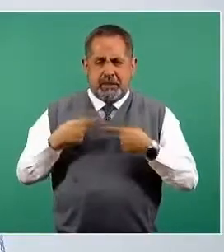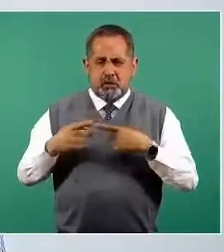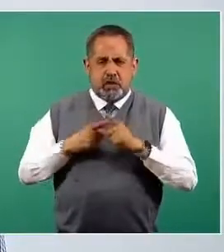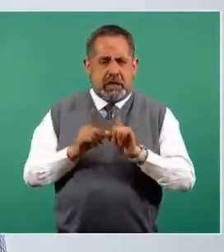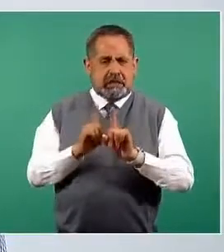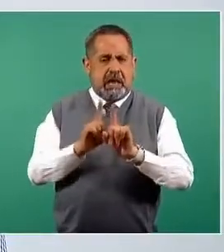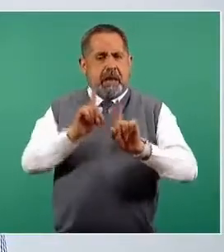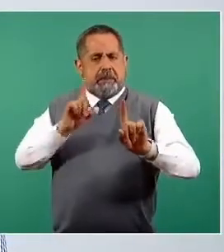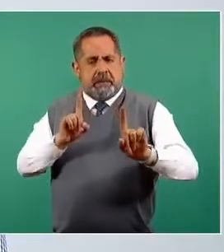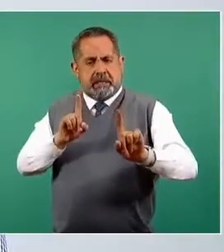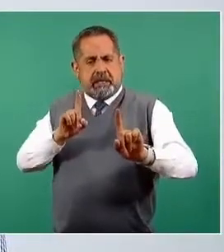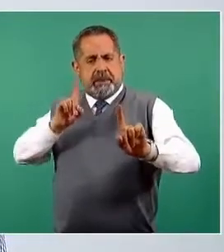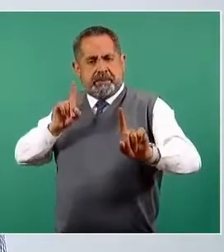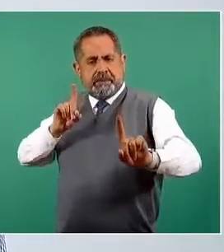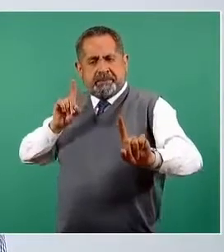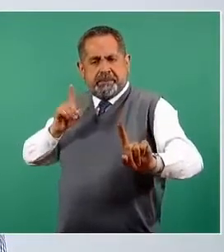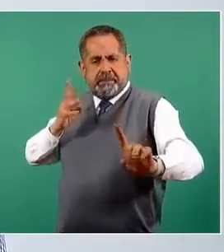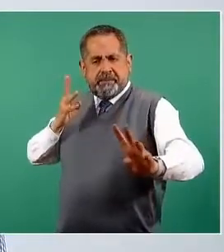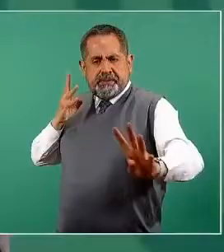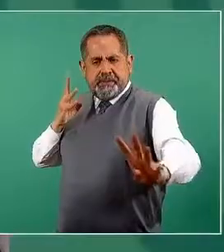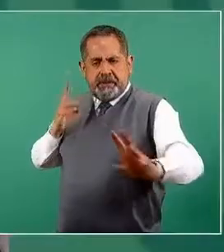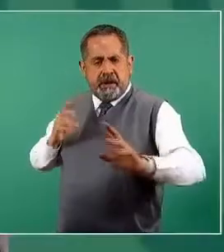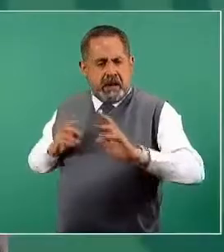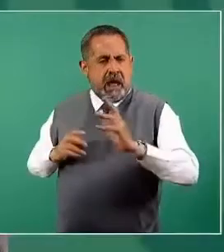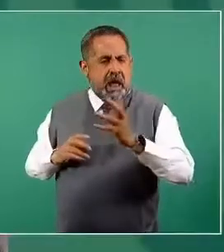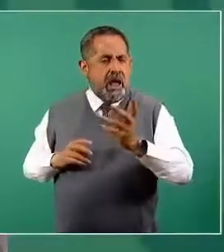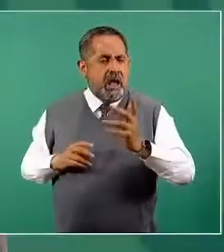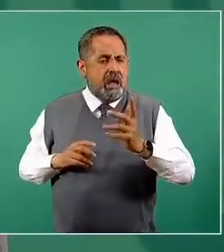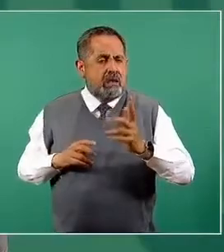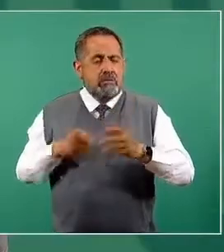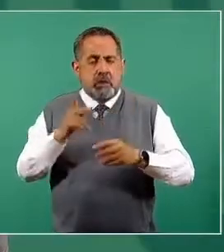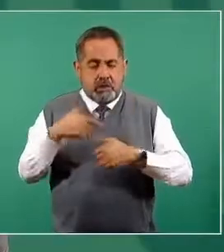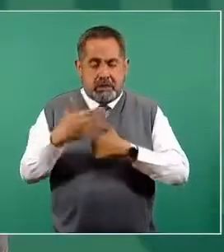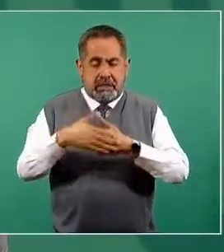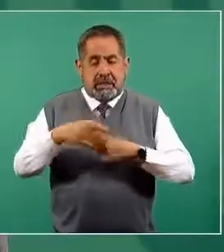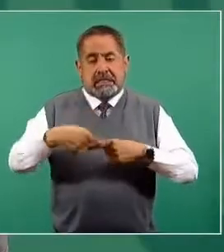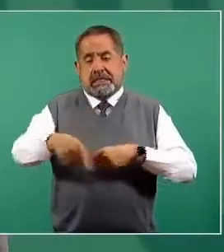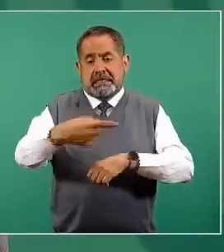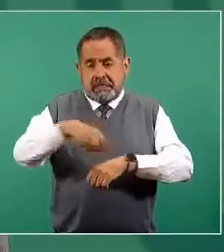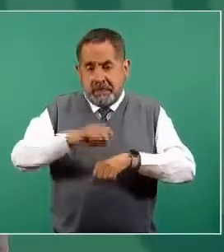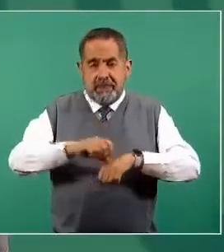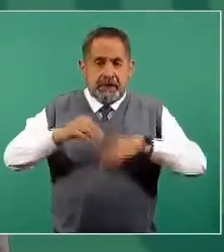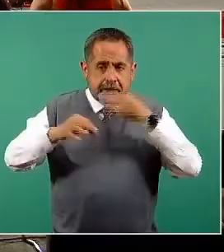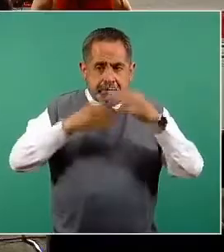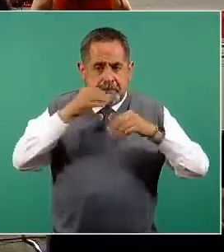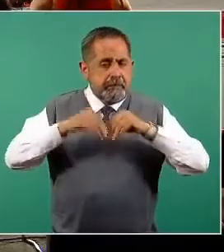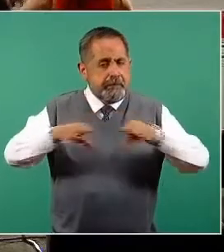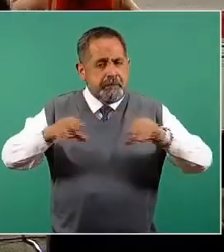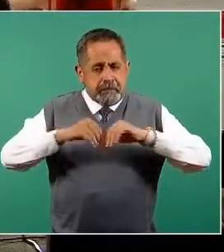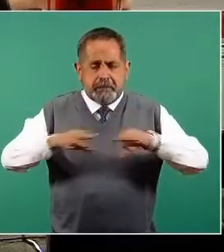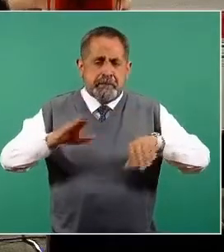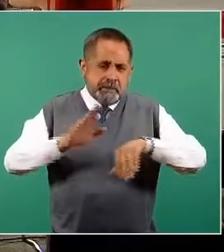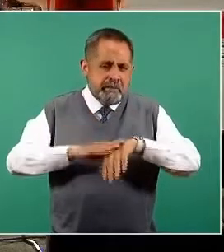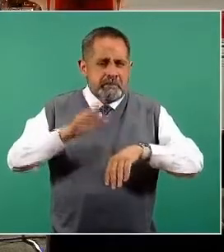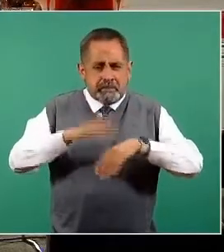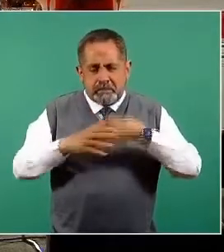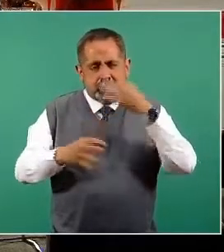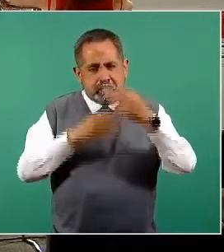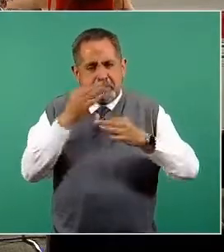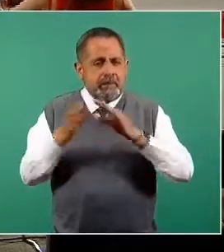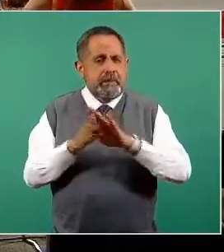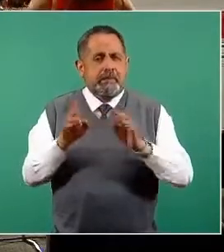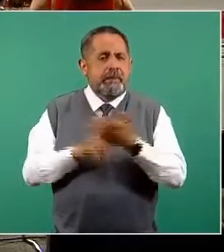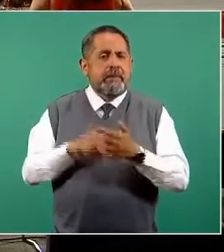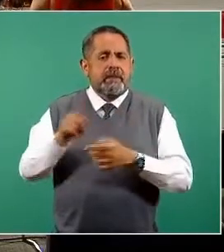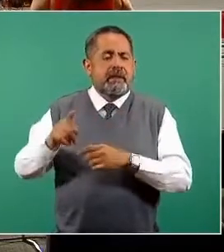personas, pero de seguro estos son temas que en próximas semanas estarán abordándose con mayor profundidad tanto por parte de